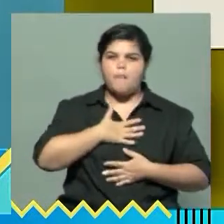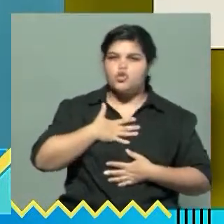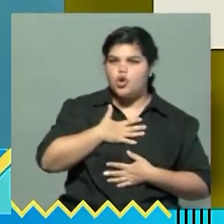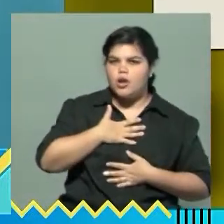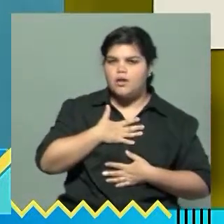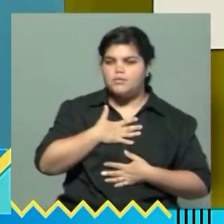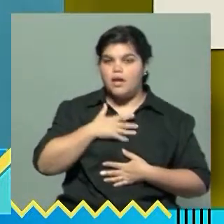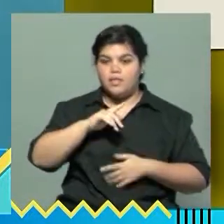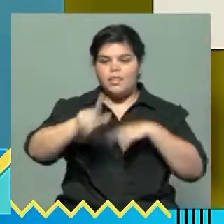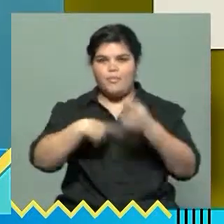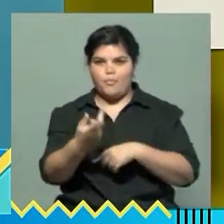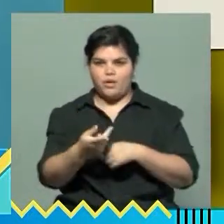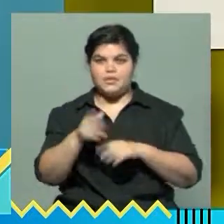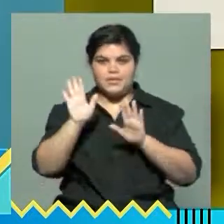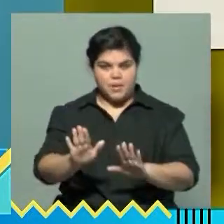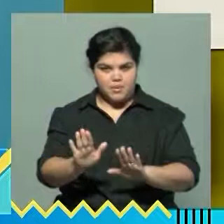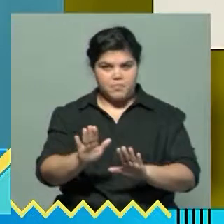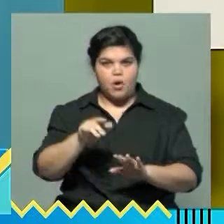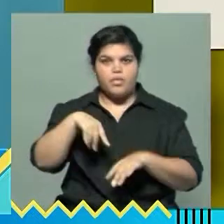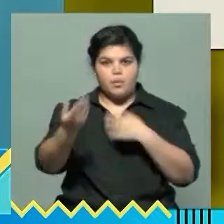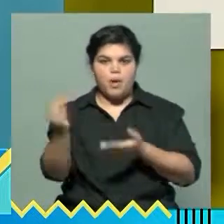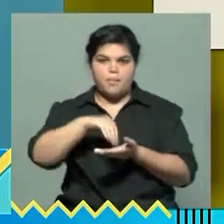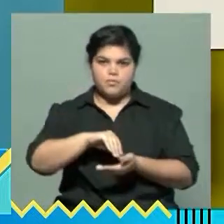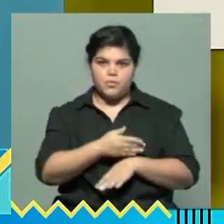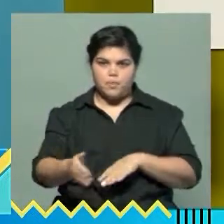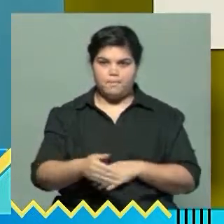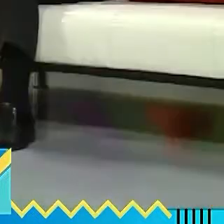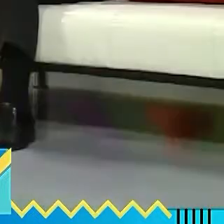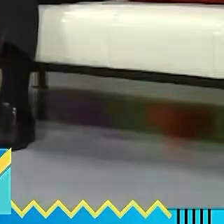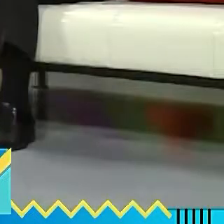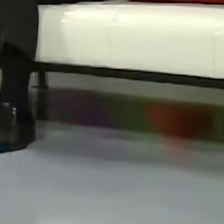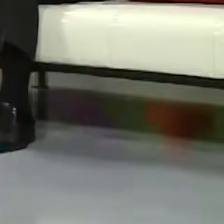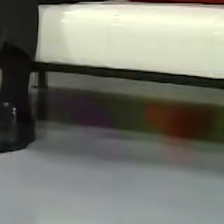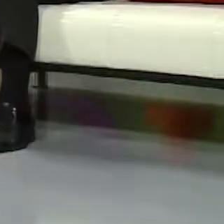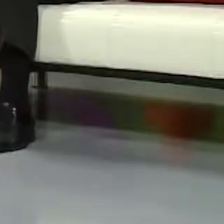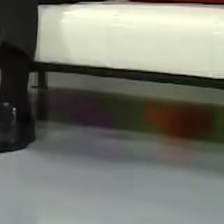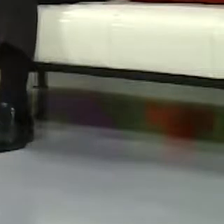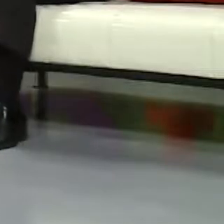para el próximo bloque. Ya venimos, enseguida seguimos con distintos parecidos.